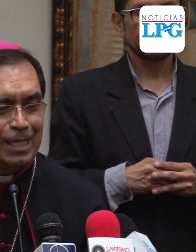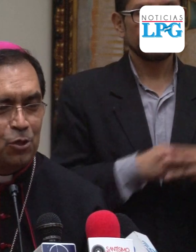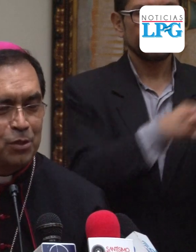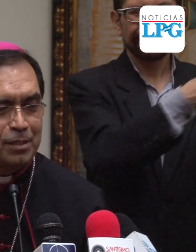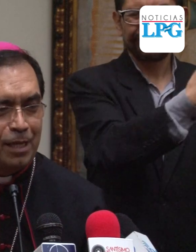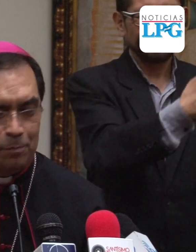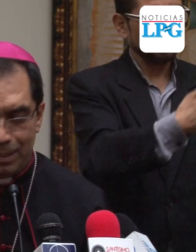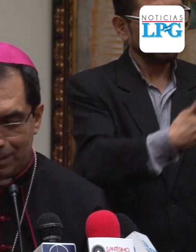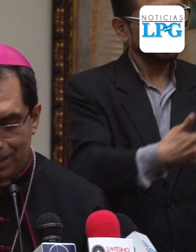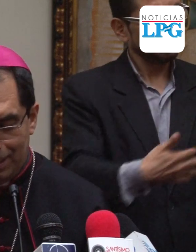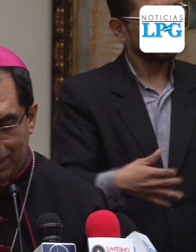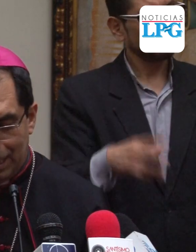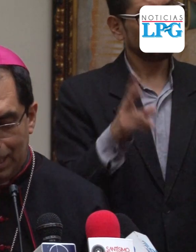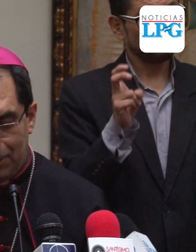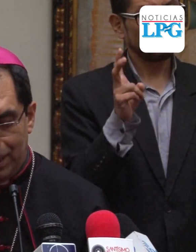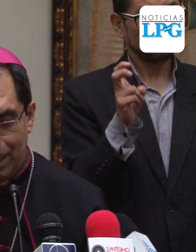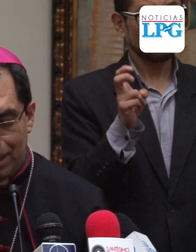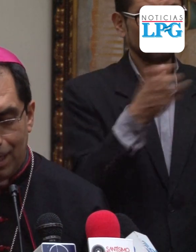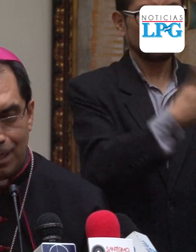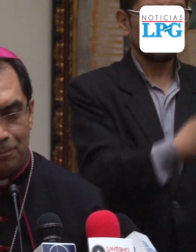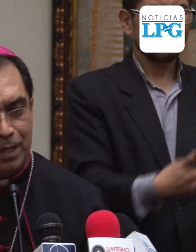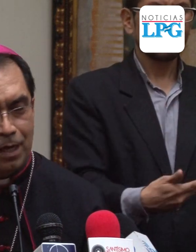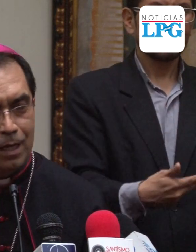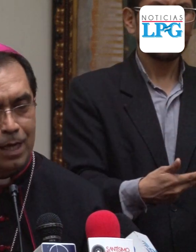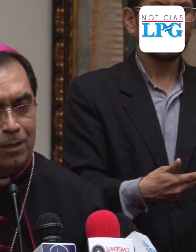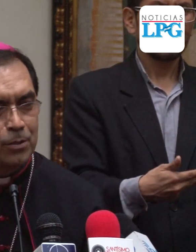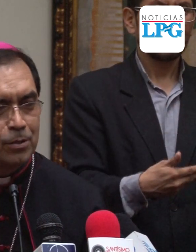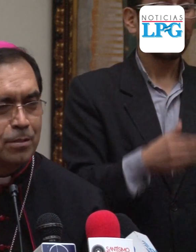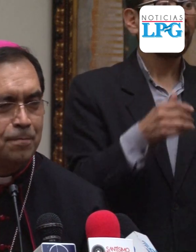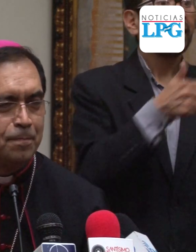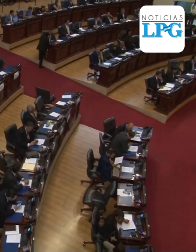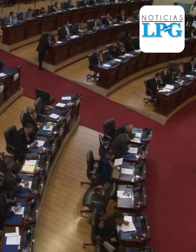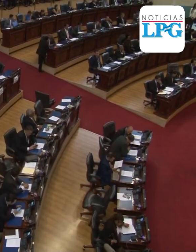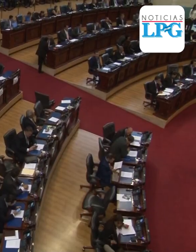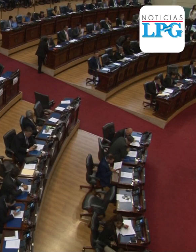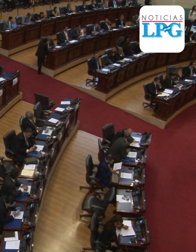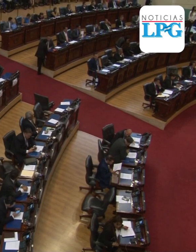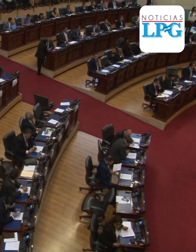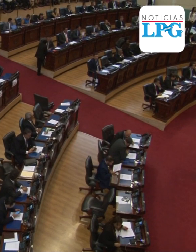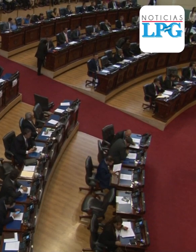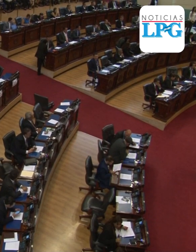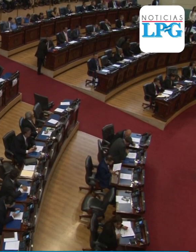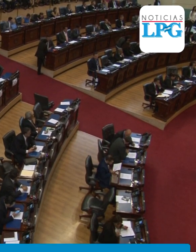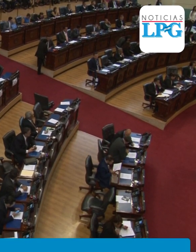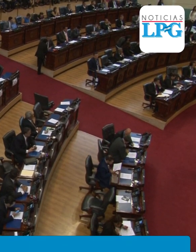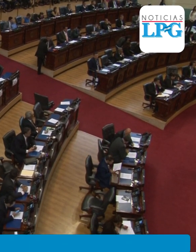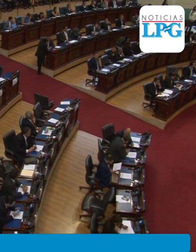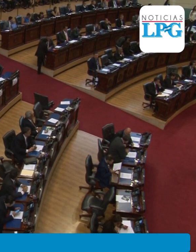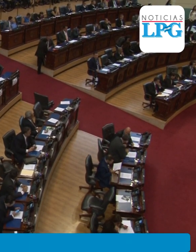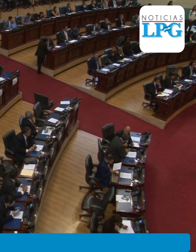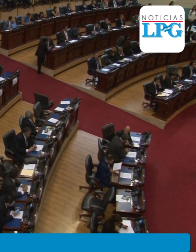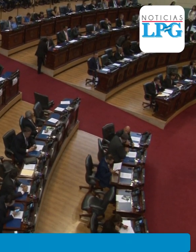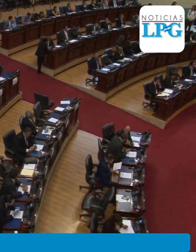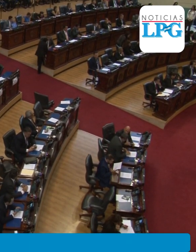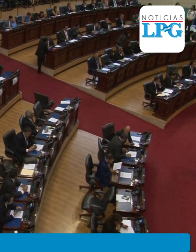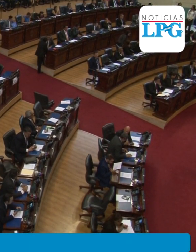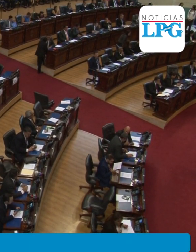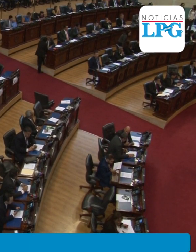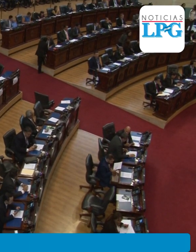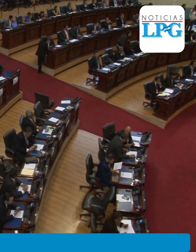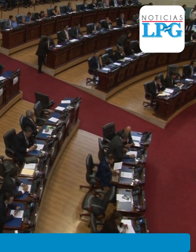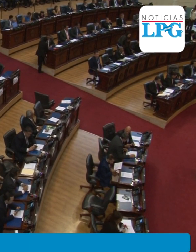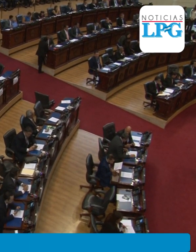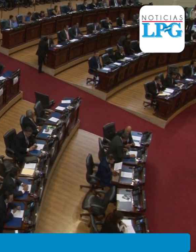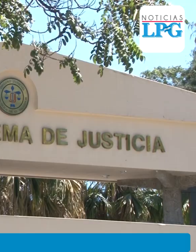hay tantos temas que deberían dejar bien claros. Finalmente, instó nuevamente a los diputados de la Asamblea